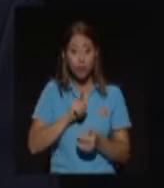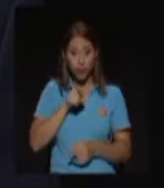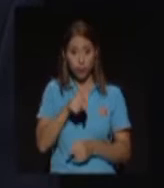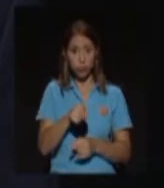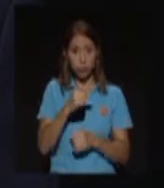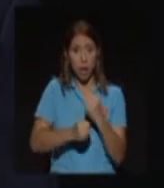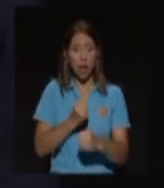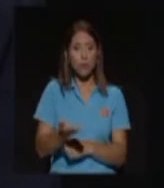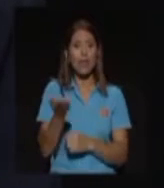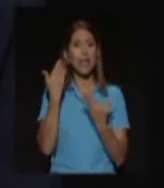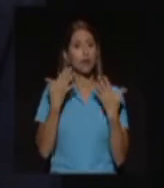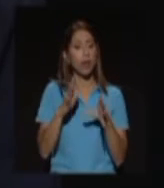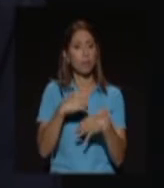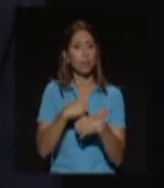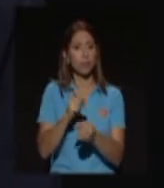año pasado.